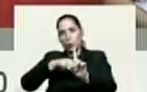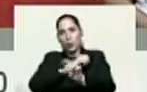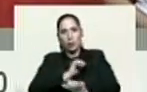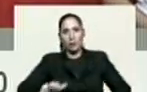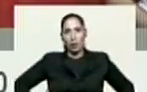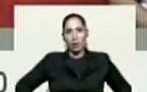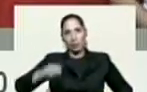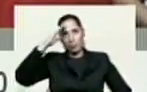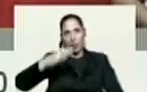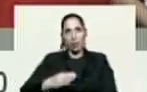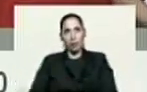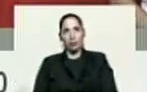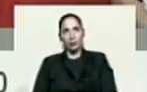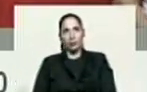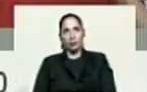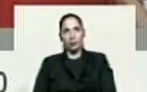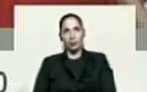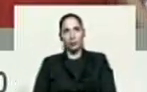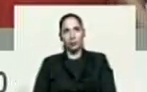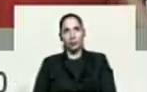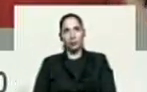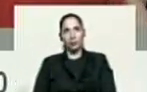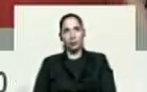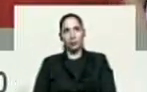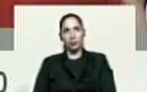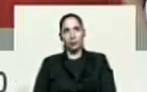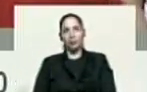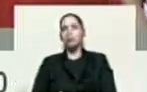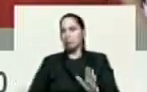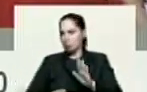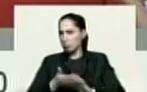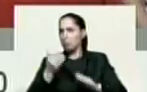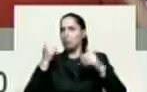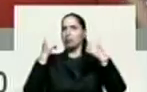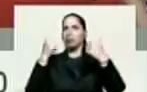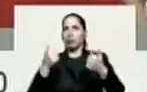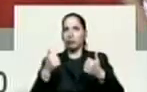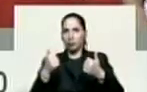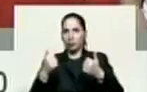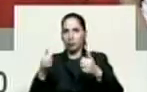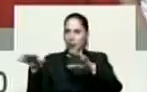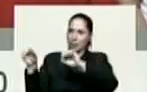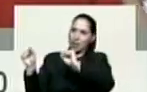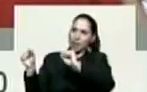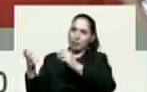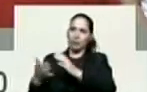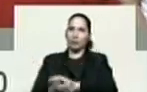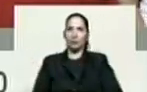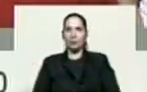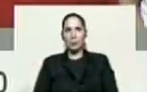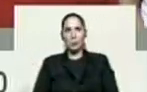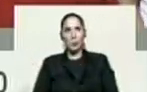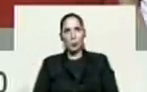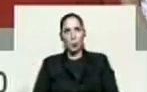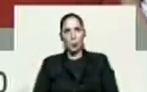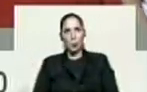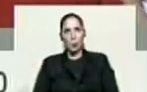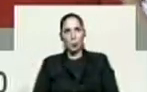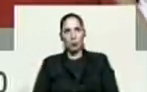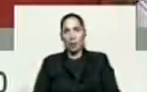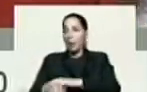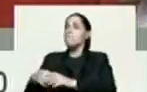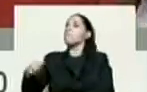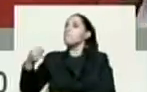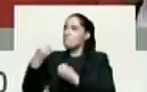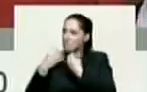bien, ¿cómo es que dicen ellos? Vamos bien, van bien, ¿oyeron? Bien jodidos están,